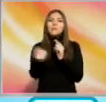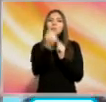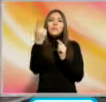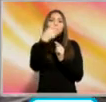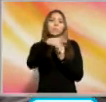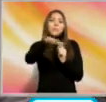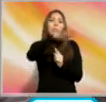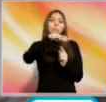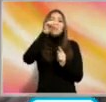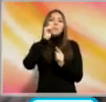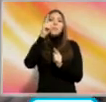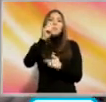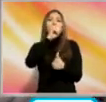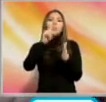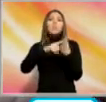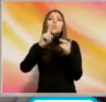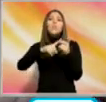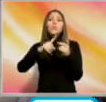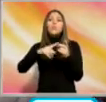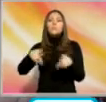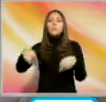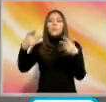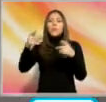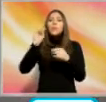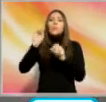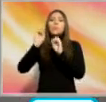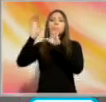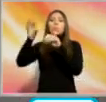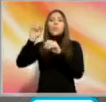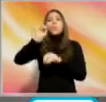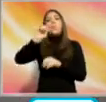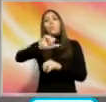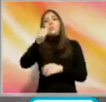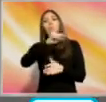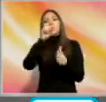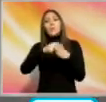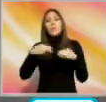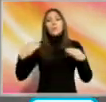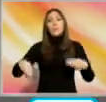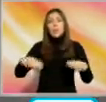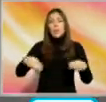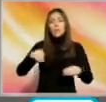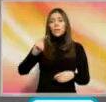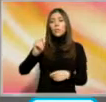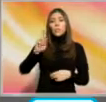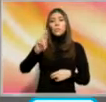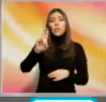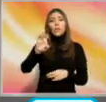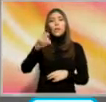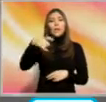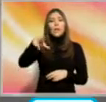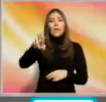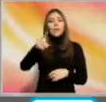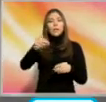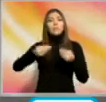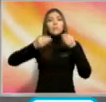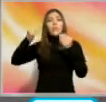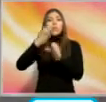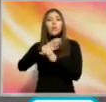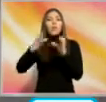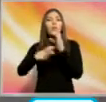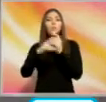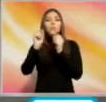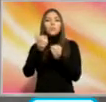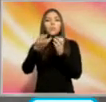Así es. O pueden ser los esfuerzos oficiales, como el Mercado del Trueque. Muy Es decir, bien. hay muchas cosas. Guarda, recupera. Perfecto. Como